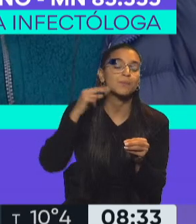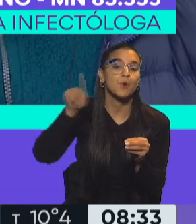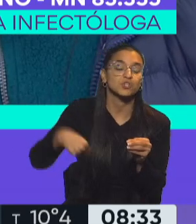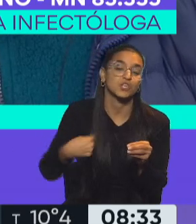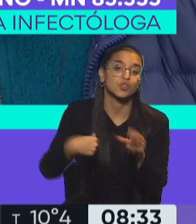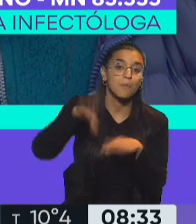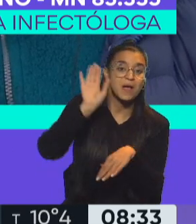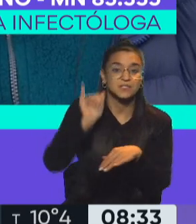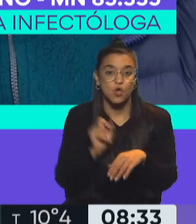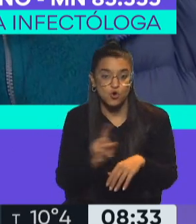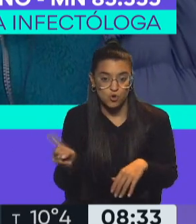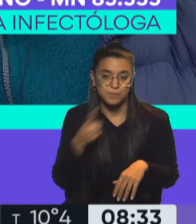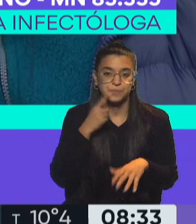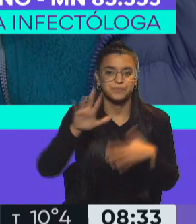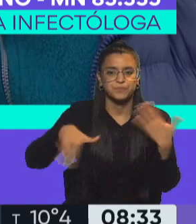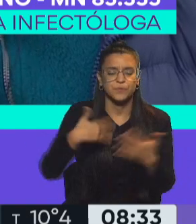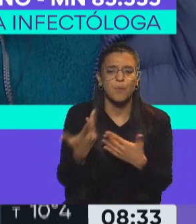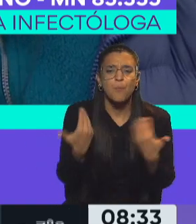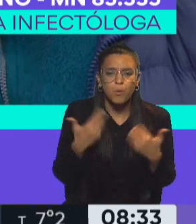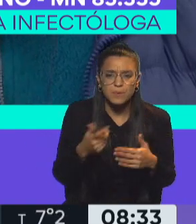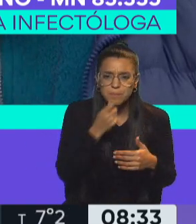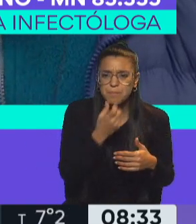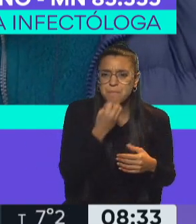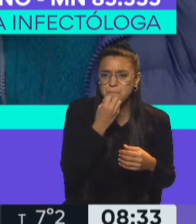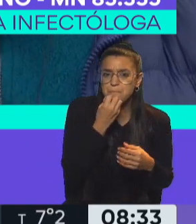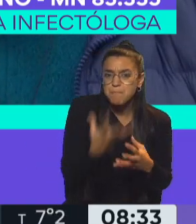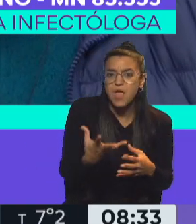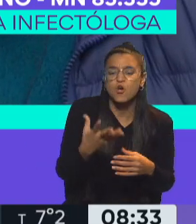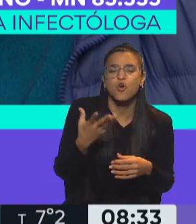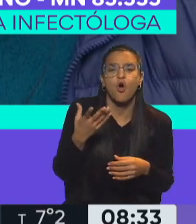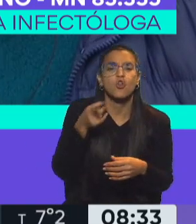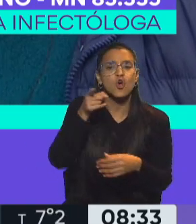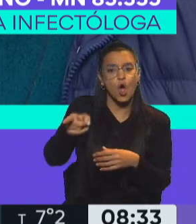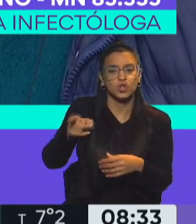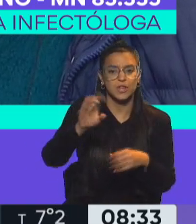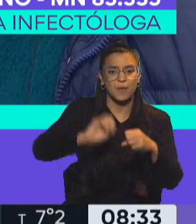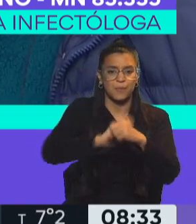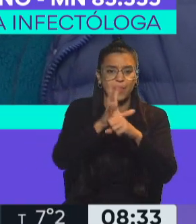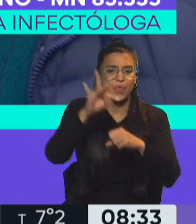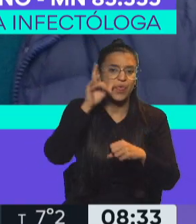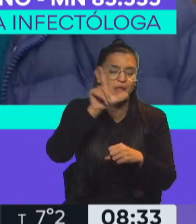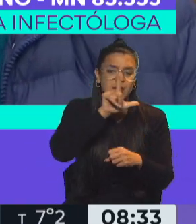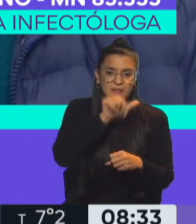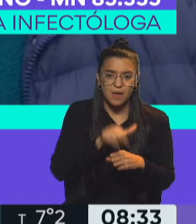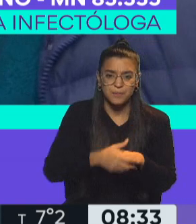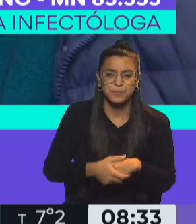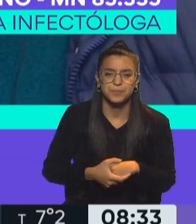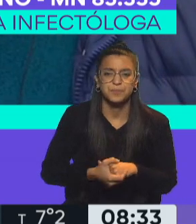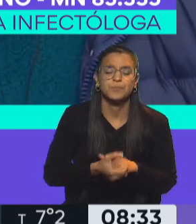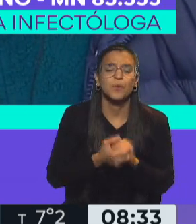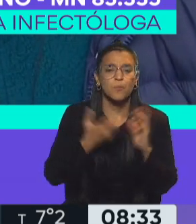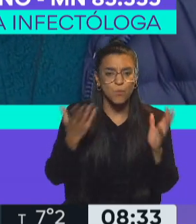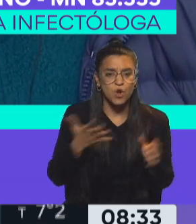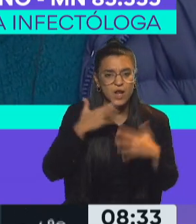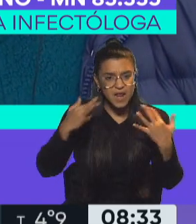¿La combinación de las vacunas podría ser más efectiva ante esta cepa delta que inclusive tener la segunda dosis de la misma vacuna? Bueno,